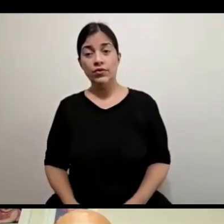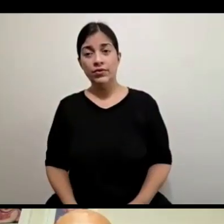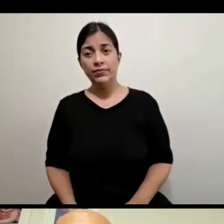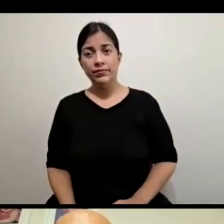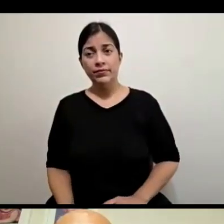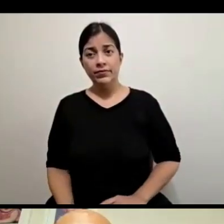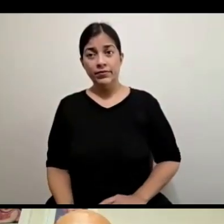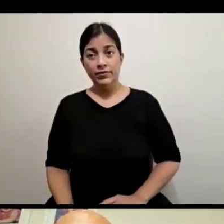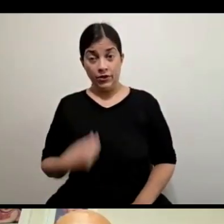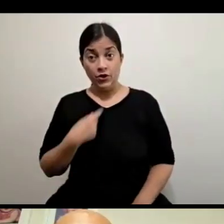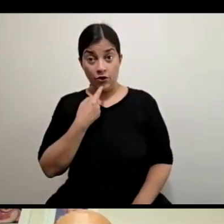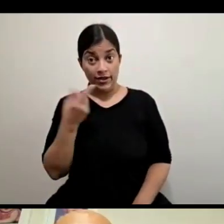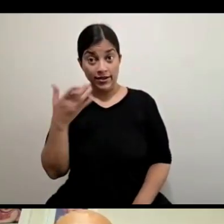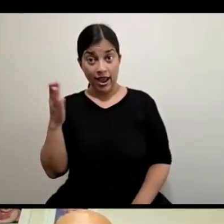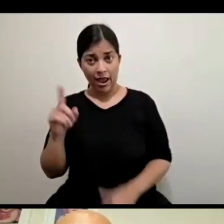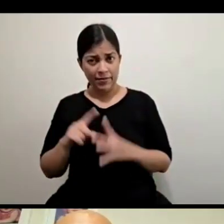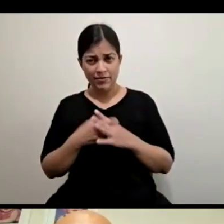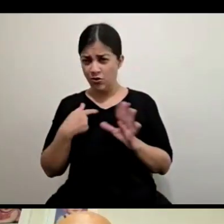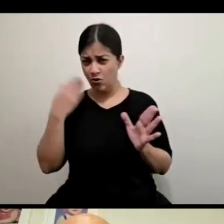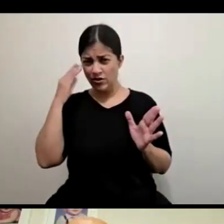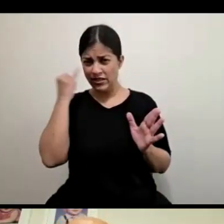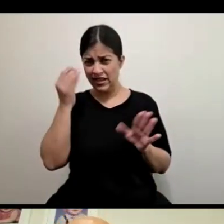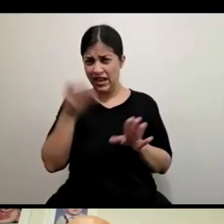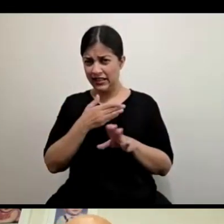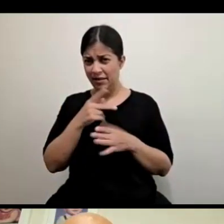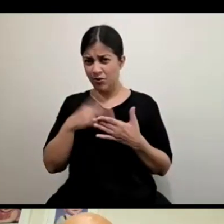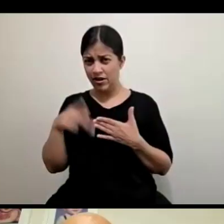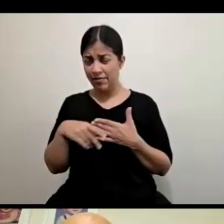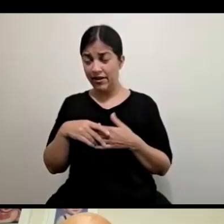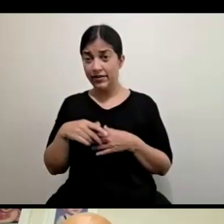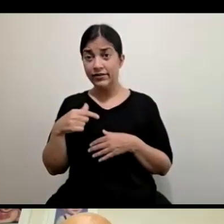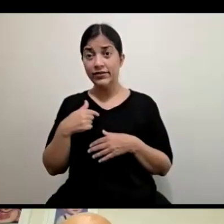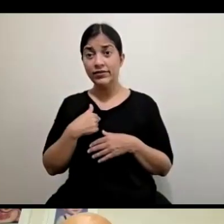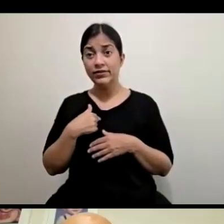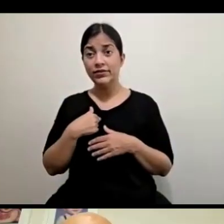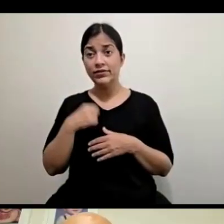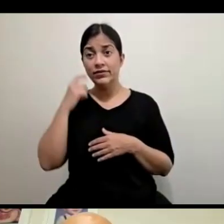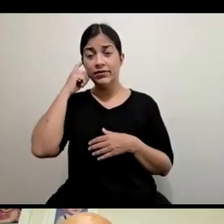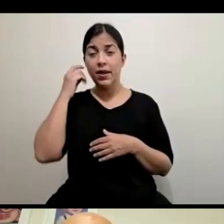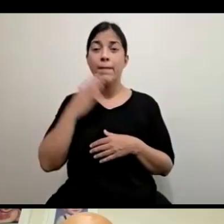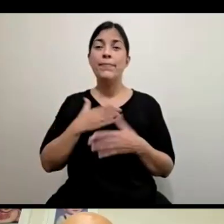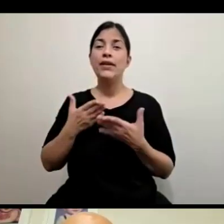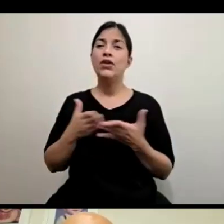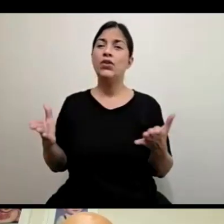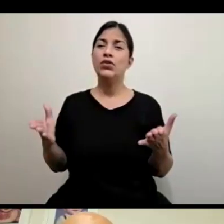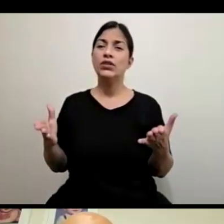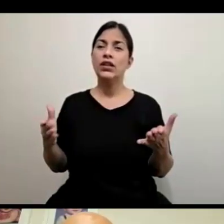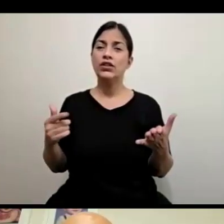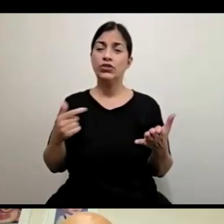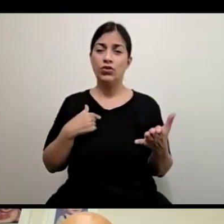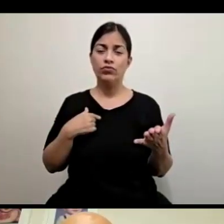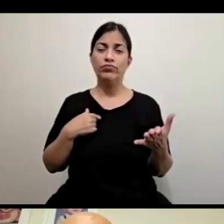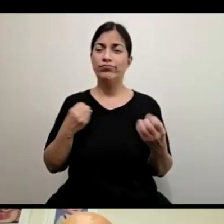ya te dije al principio, no sé si fue fuera de cámara, que yo había tenido con mis cosas yo había tenido muchos accidentes.